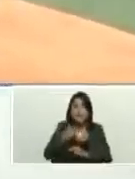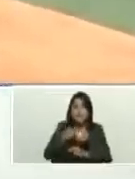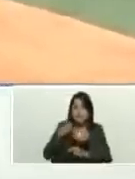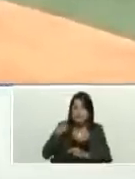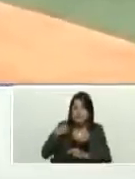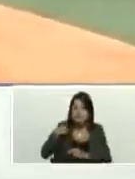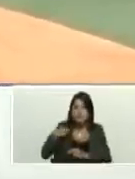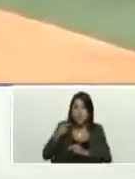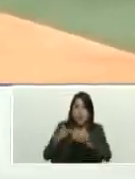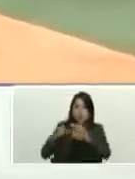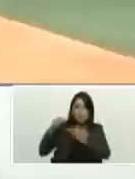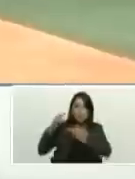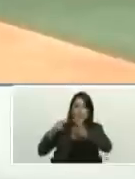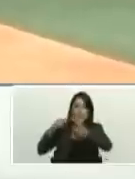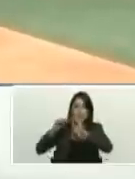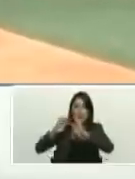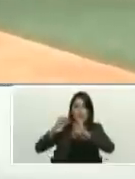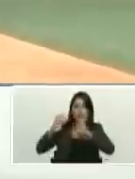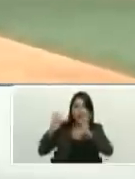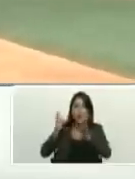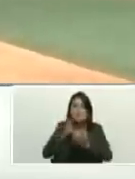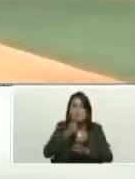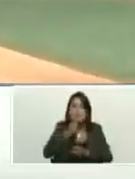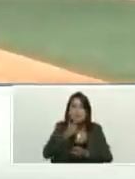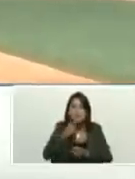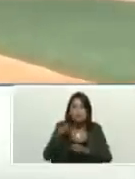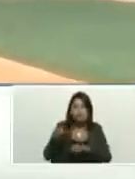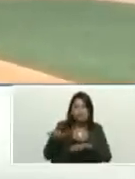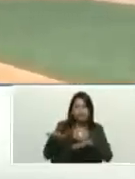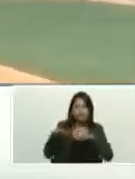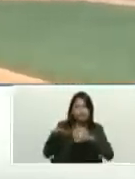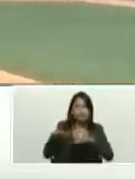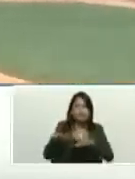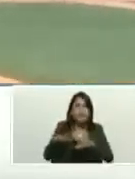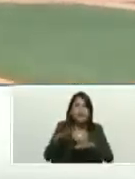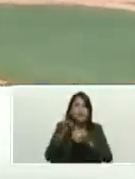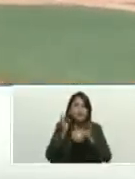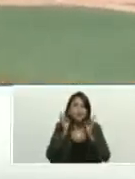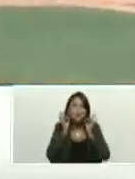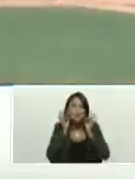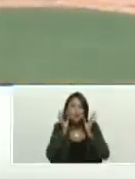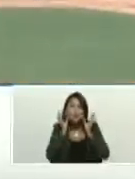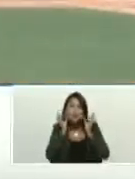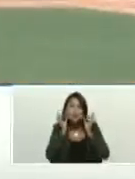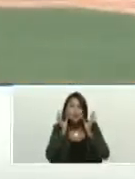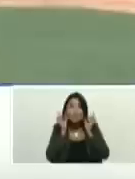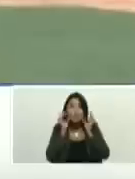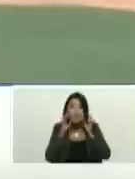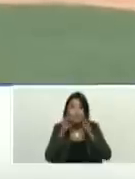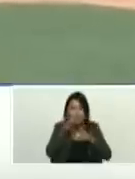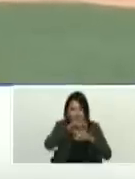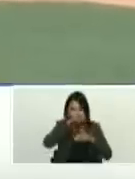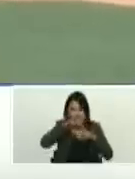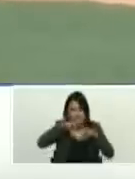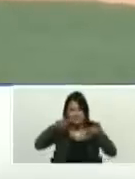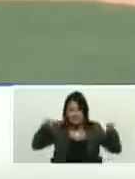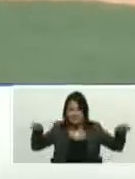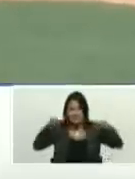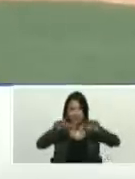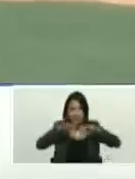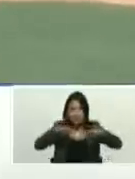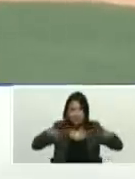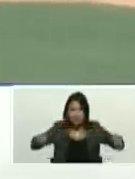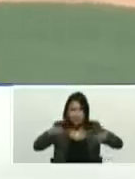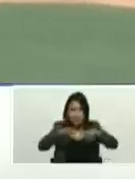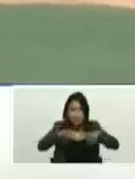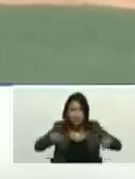además con todo un concepto estético, todo ese azul que ustedes ven allí, que viene de las gradas hacia las tribunas y va hacia las